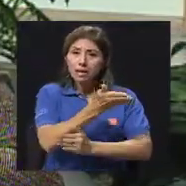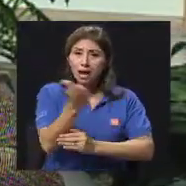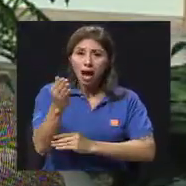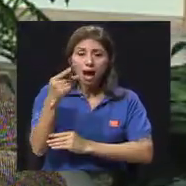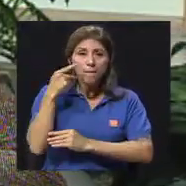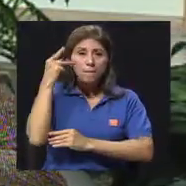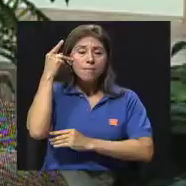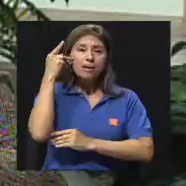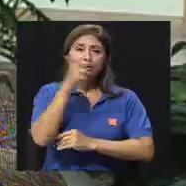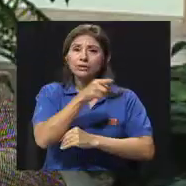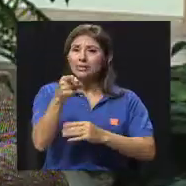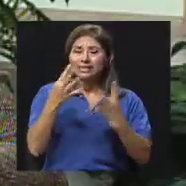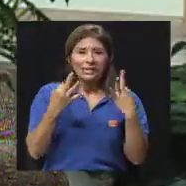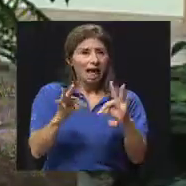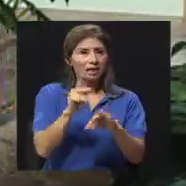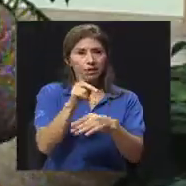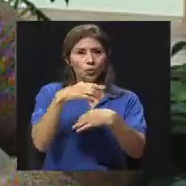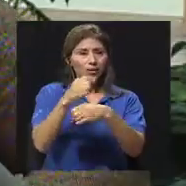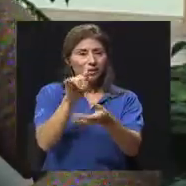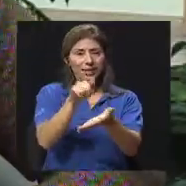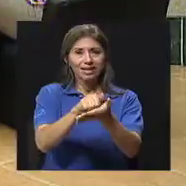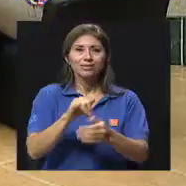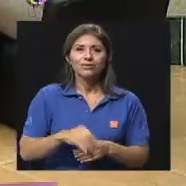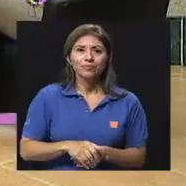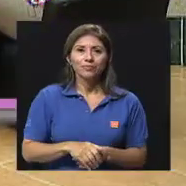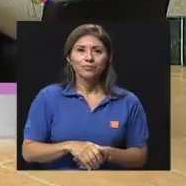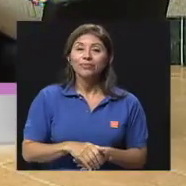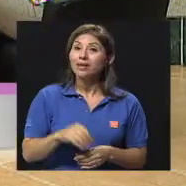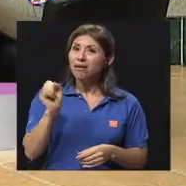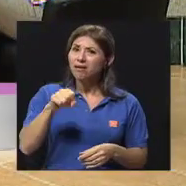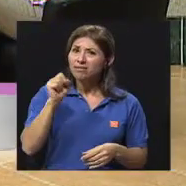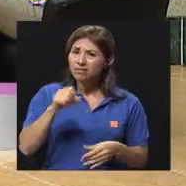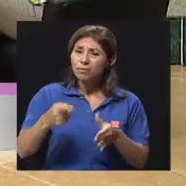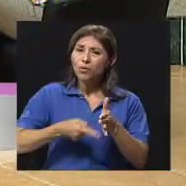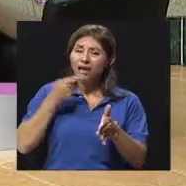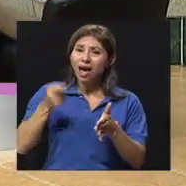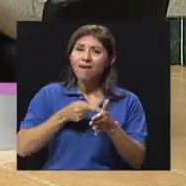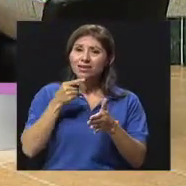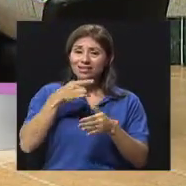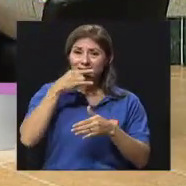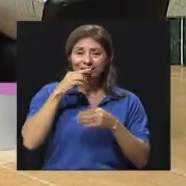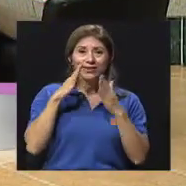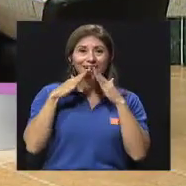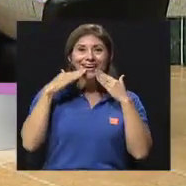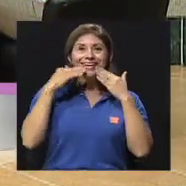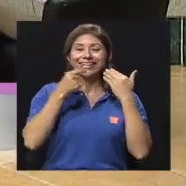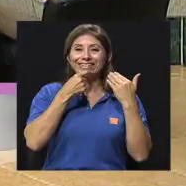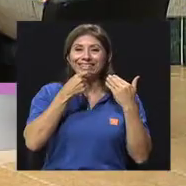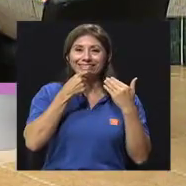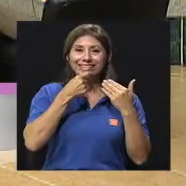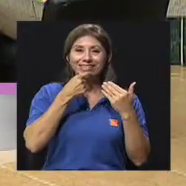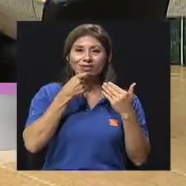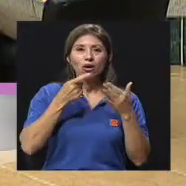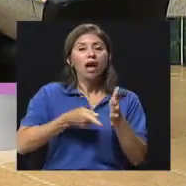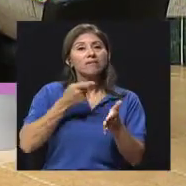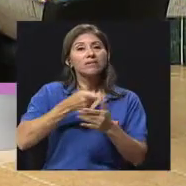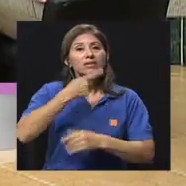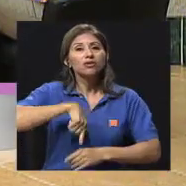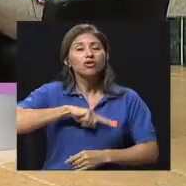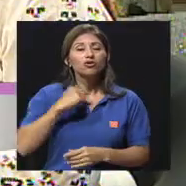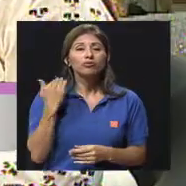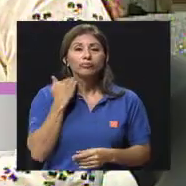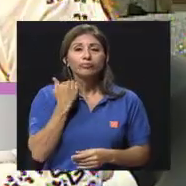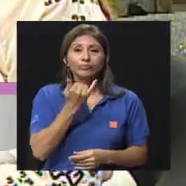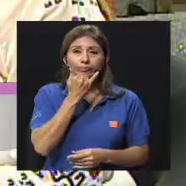mamás, traten de no hacerlo. Sí, porque a veces la risa, ¿verdad? Y es una práctica más bien ocasiona que estemos incurriendo siempre en ese error,